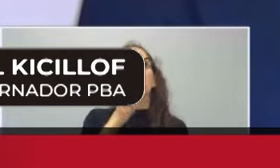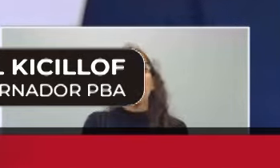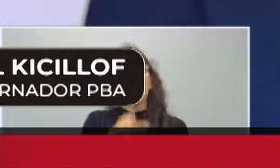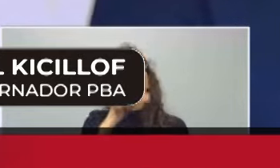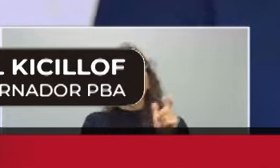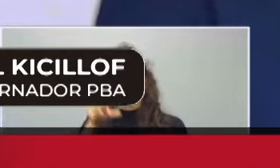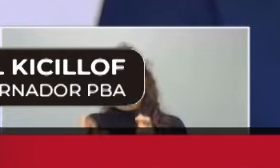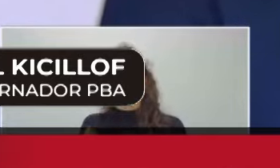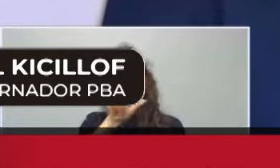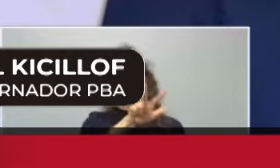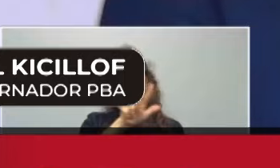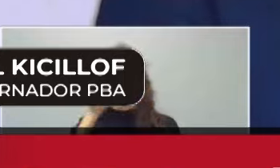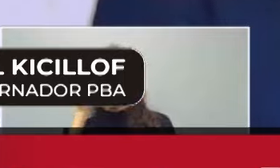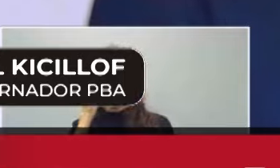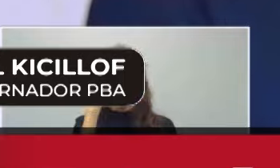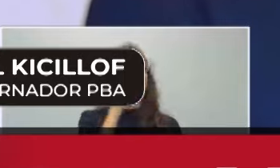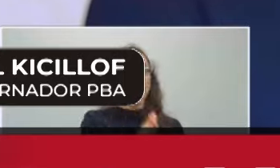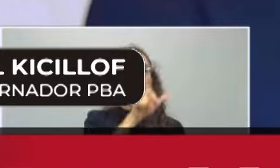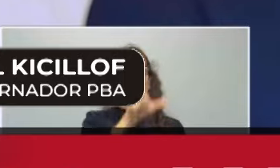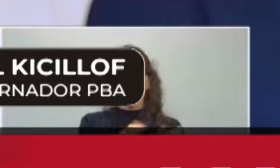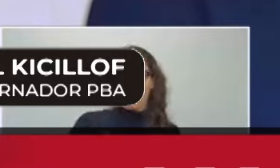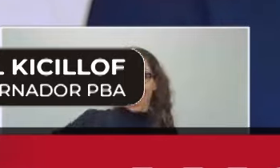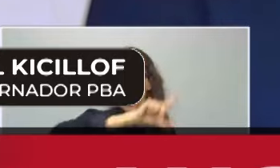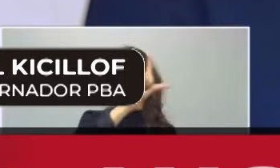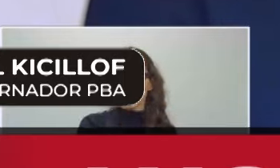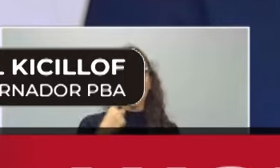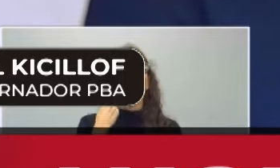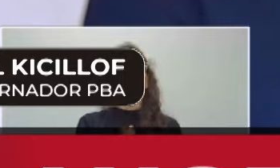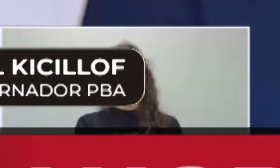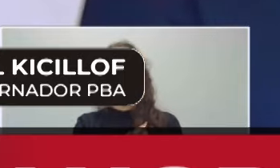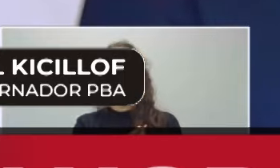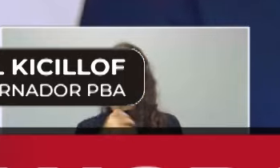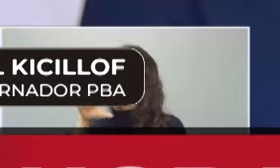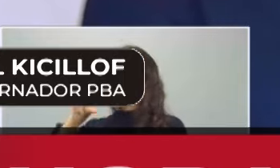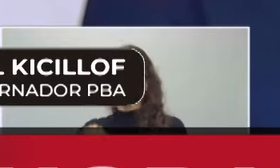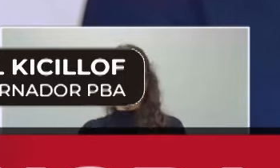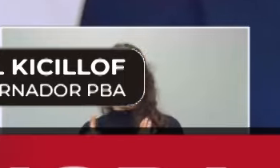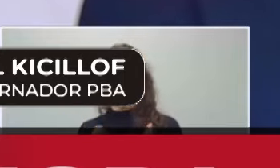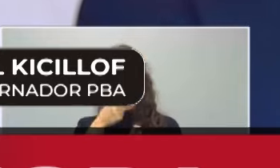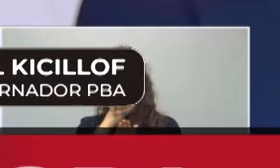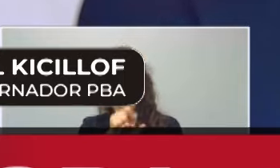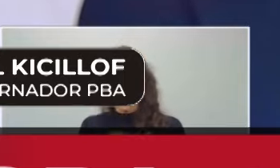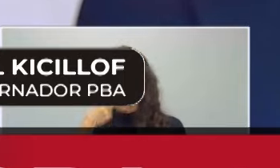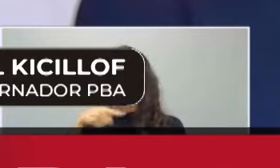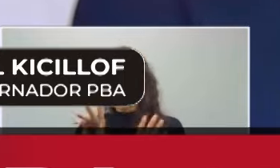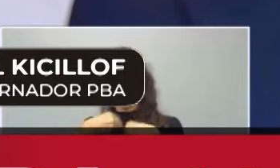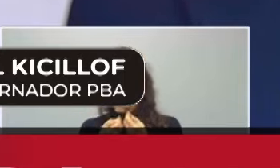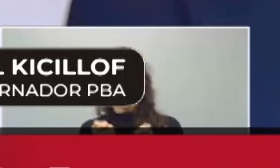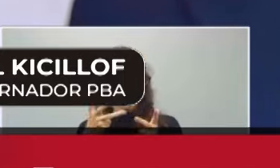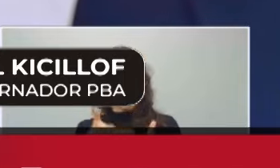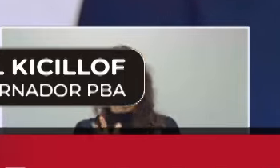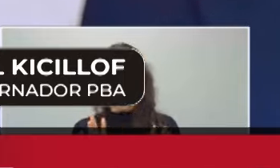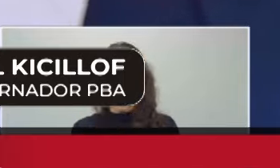los habitantes de la Argentina viven en la provincia de Buenos Aires, según el último censo. Con la capacidad